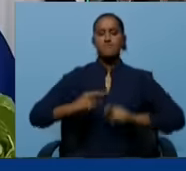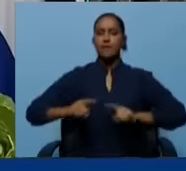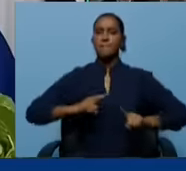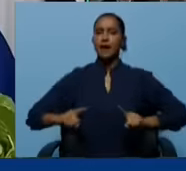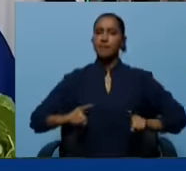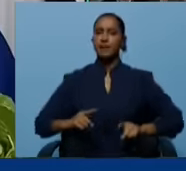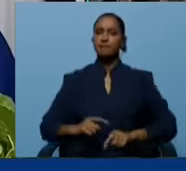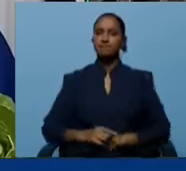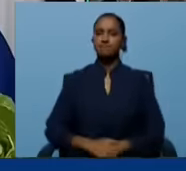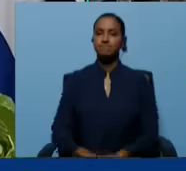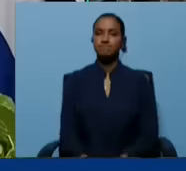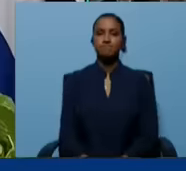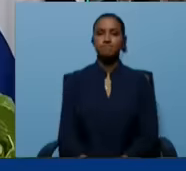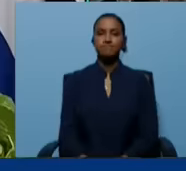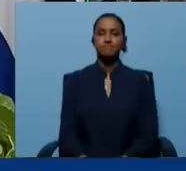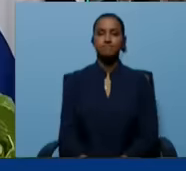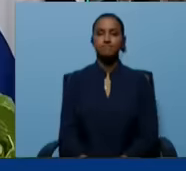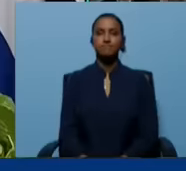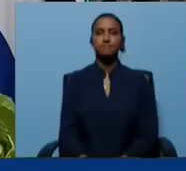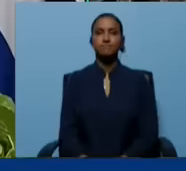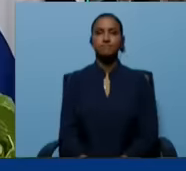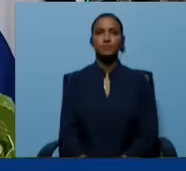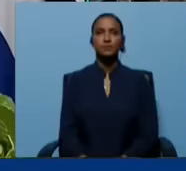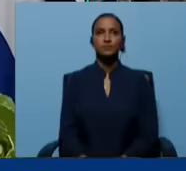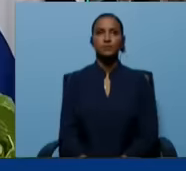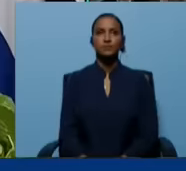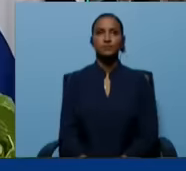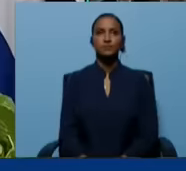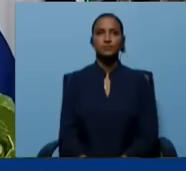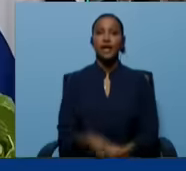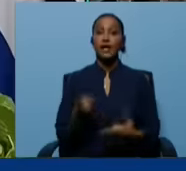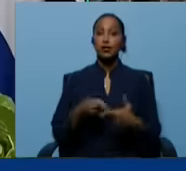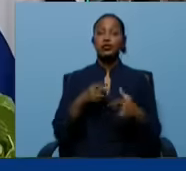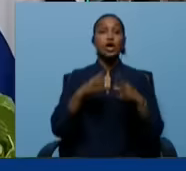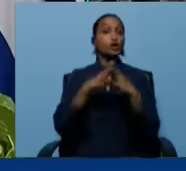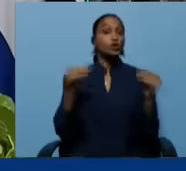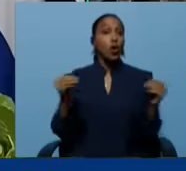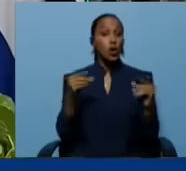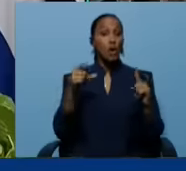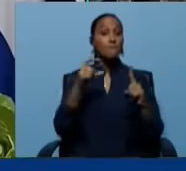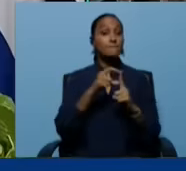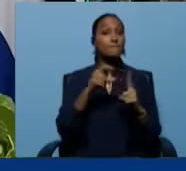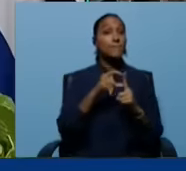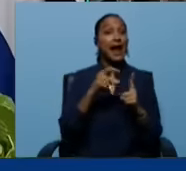A todo lo que llamamos fascismo, que fue el periodo